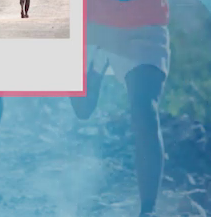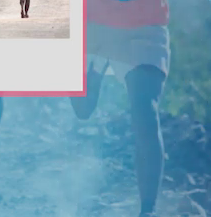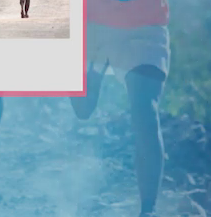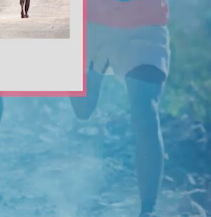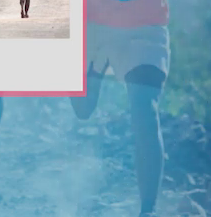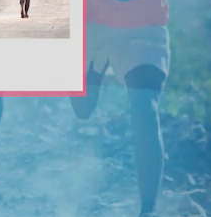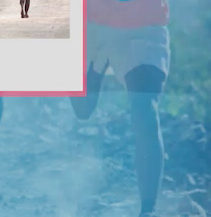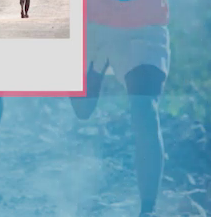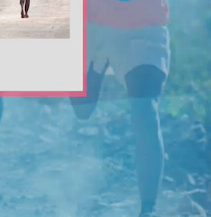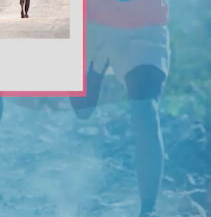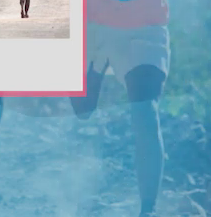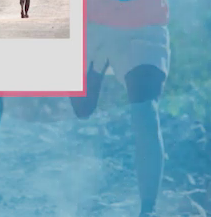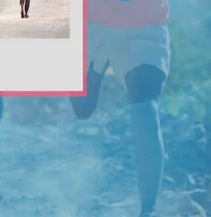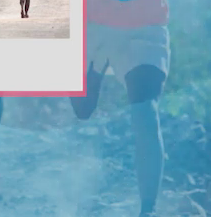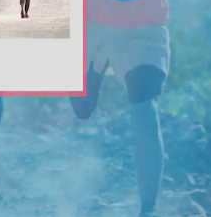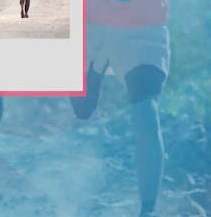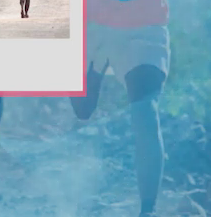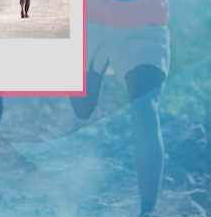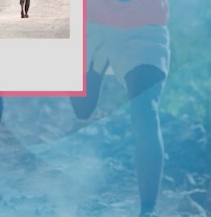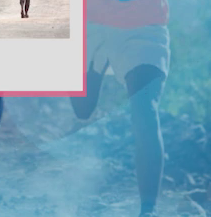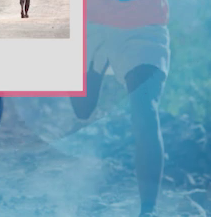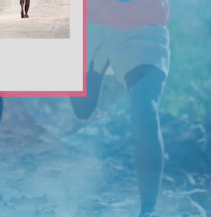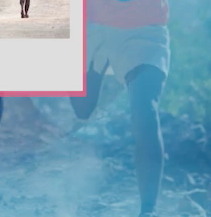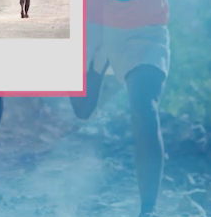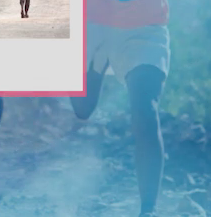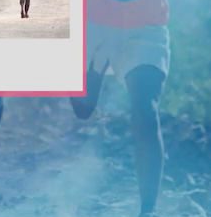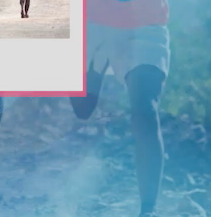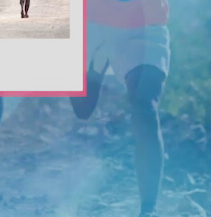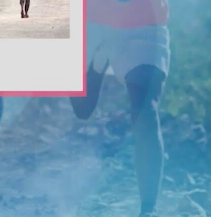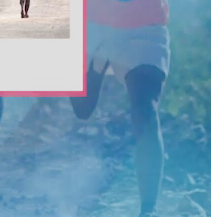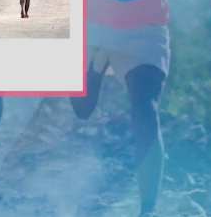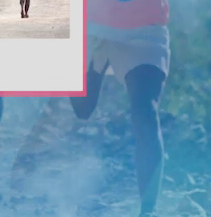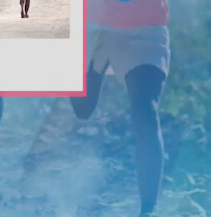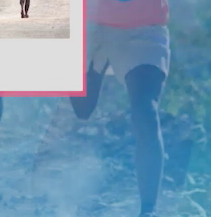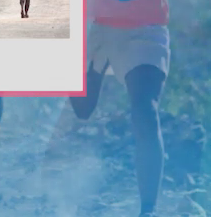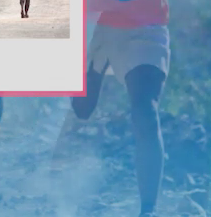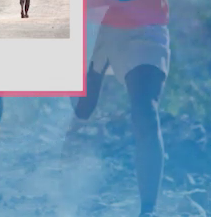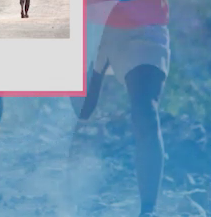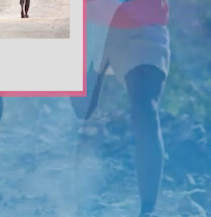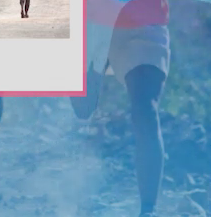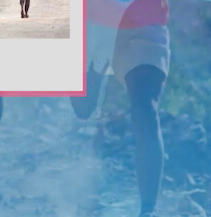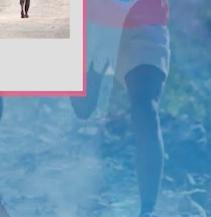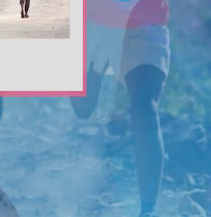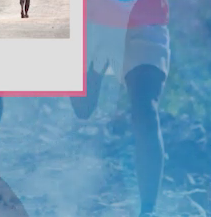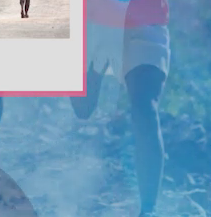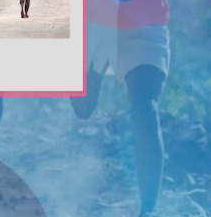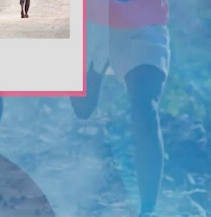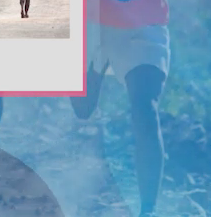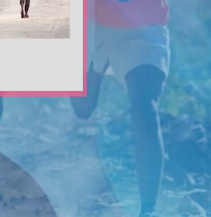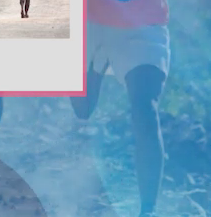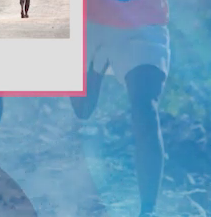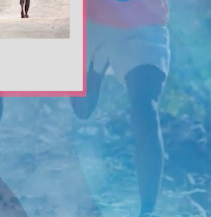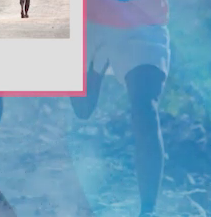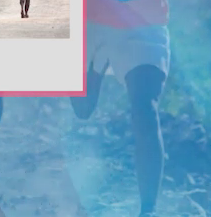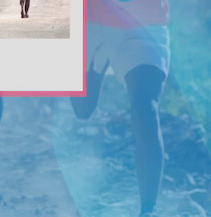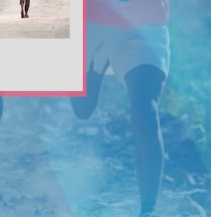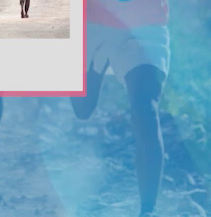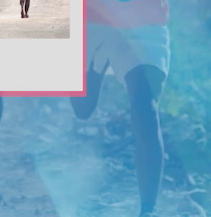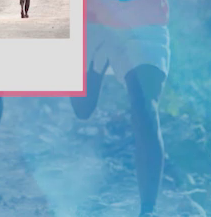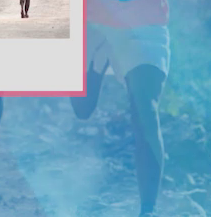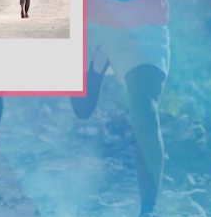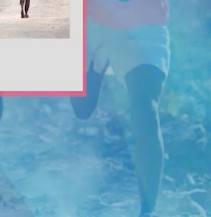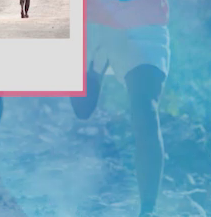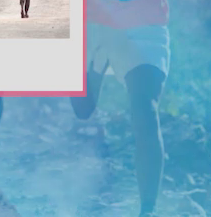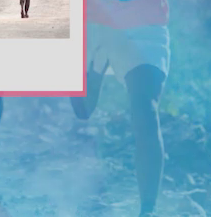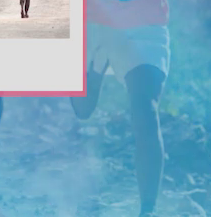bene ta kachihonsa. Alik echirikabela, huicabé namutita bené mapuyuati raperea